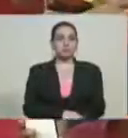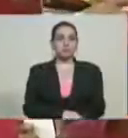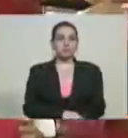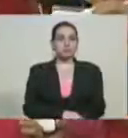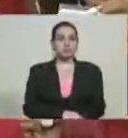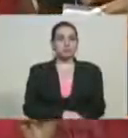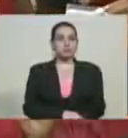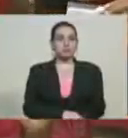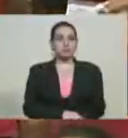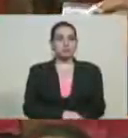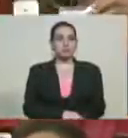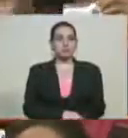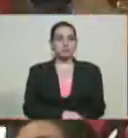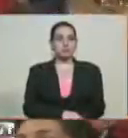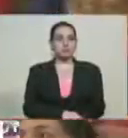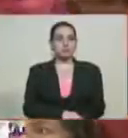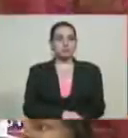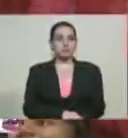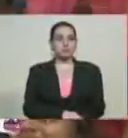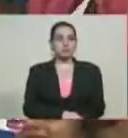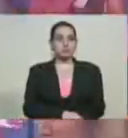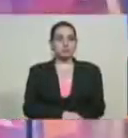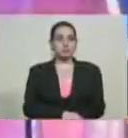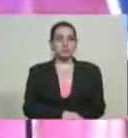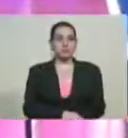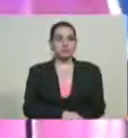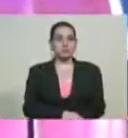Bueno, voy a hacerlo entonces.